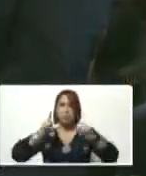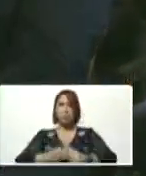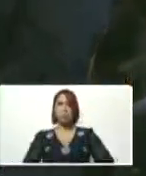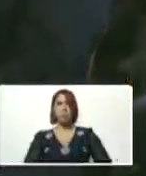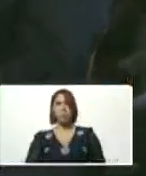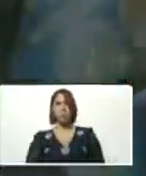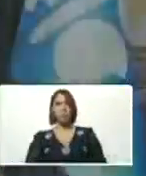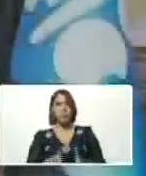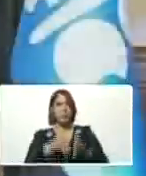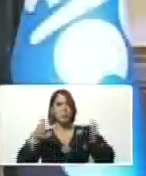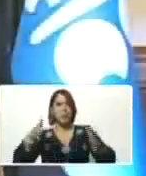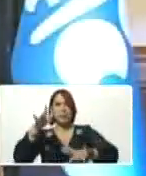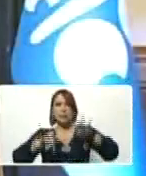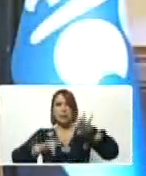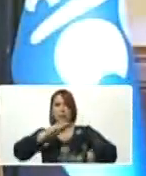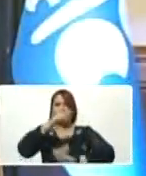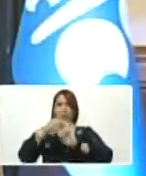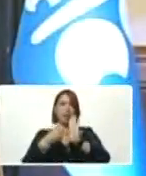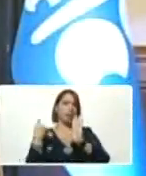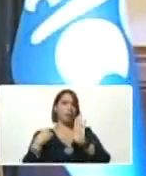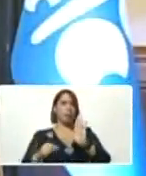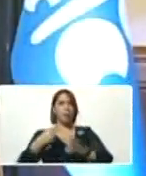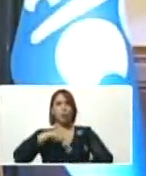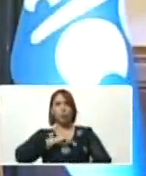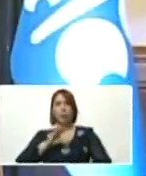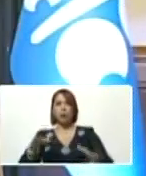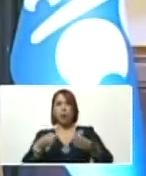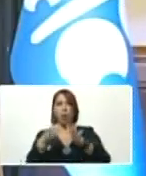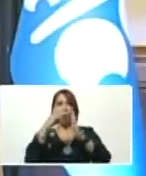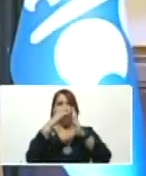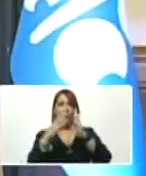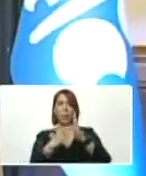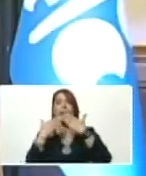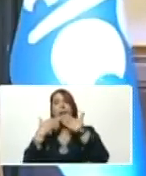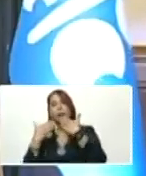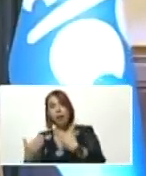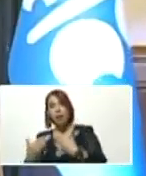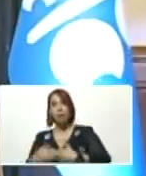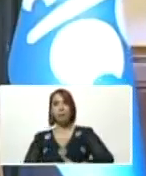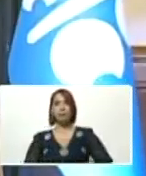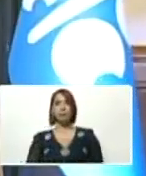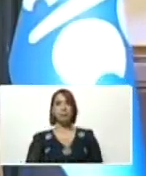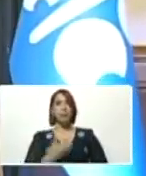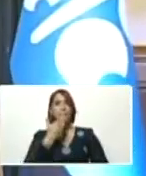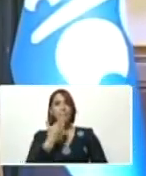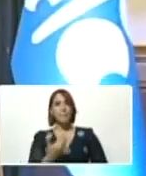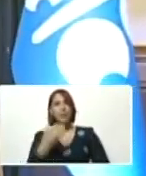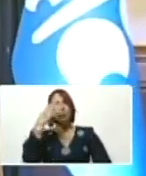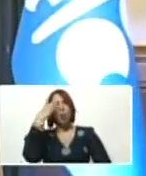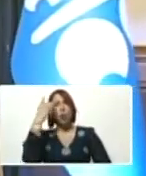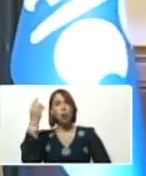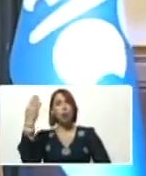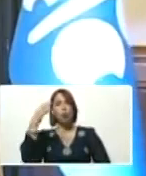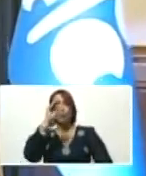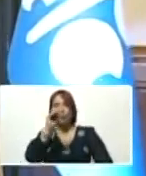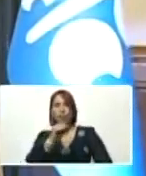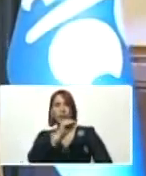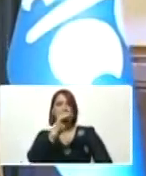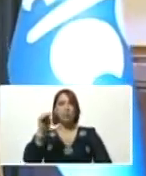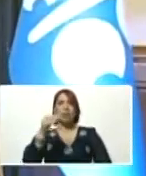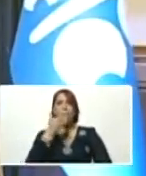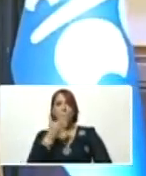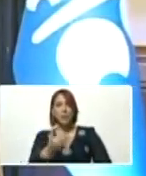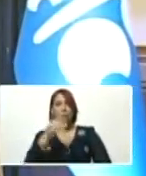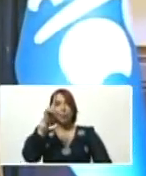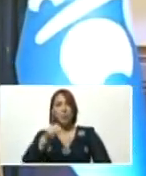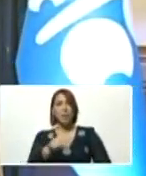gran secretario general que ha tenido nuestra organización. Muchas gracias. Pido a Dios que te bendiga y pido